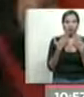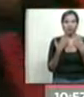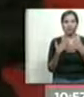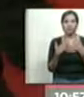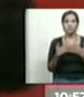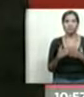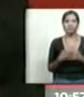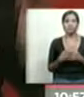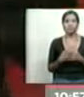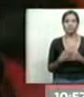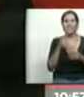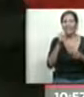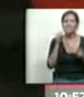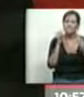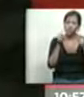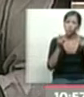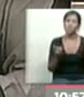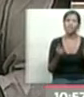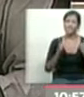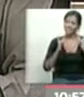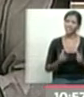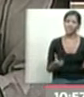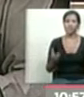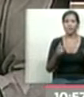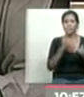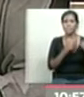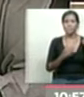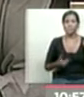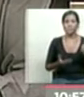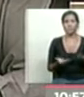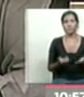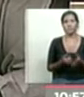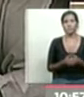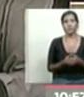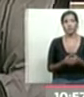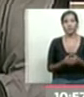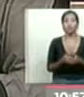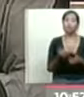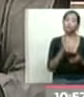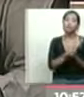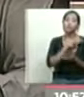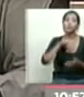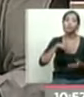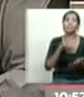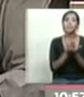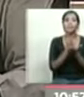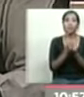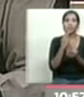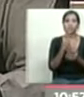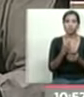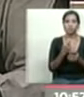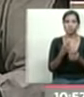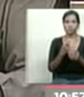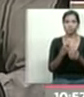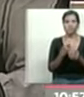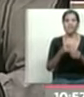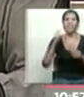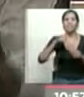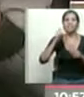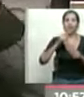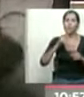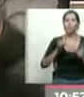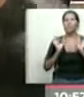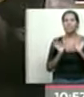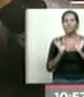así tú terminas de decantar, Pedro. Claro, porque nosotros siempre habíamos dicho y lo habíamos planteado que nosotros necesitábamos como una especie de